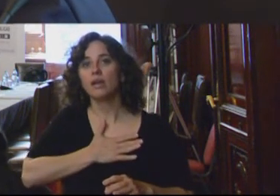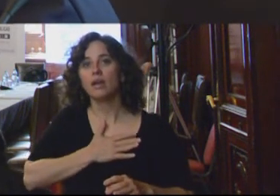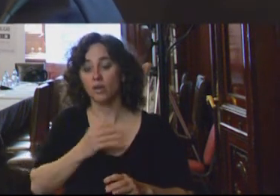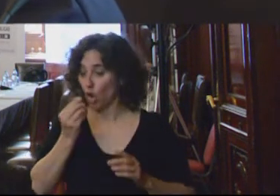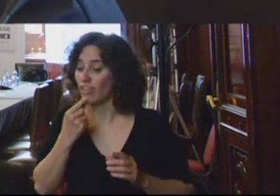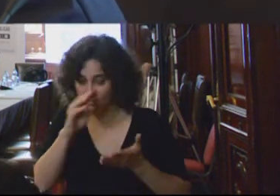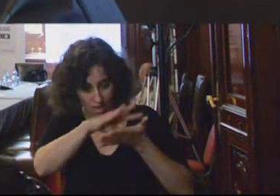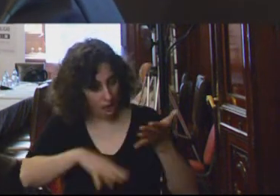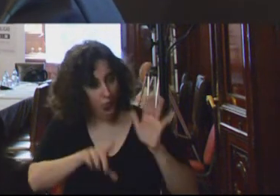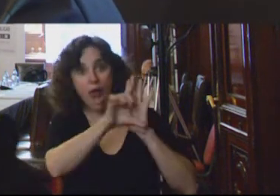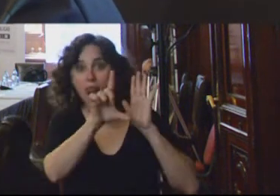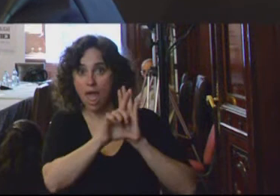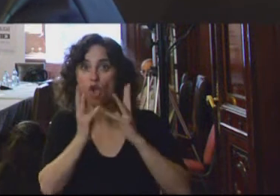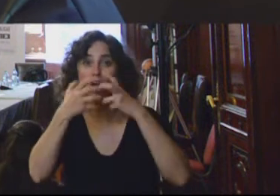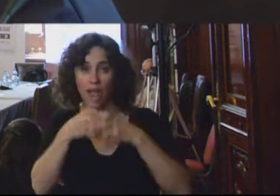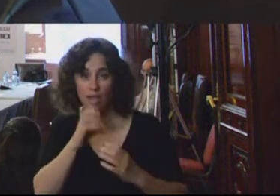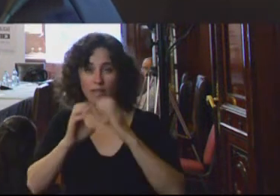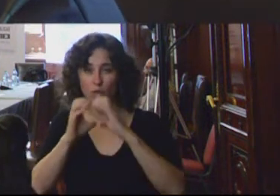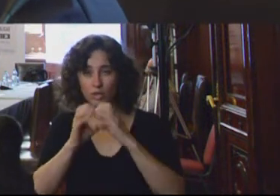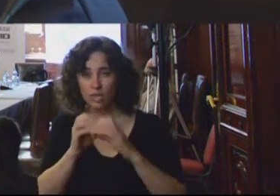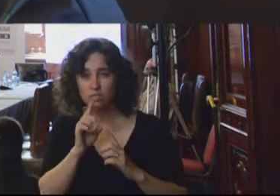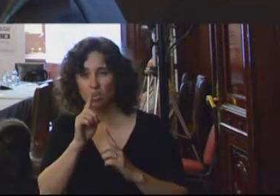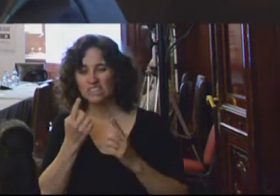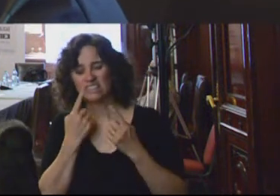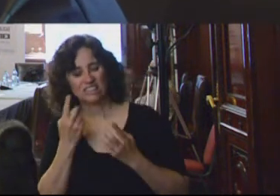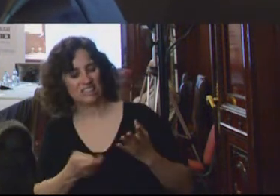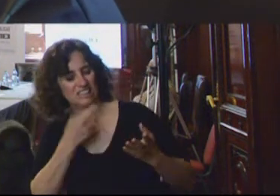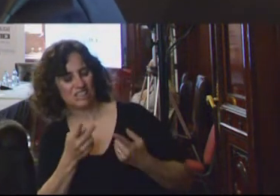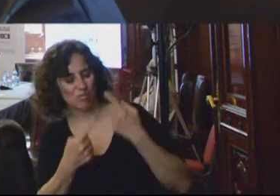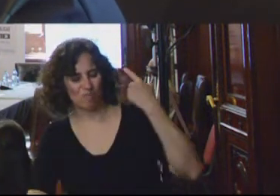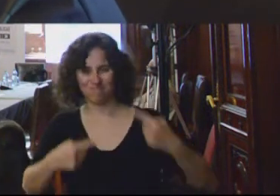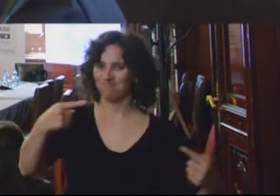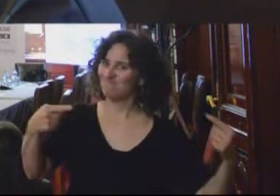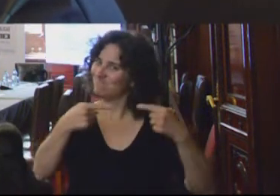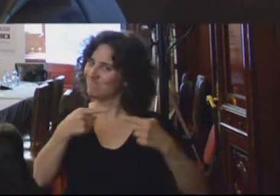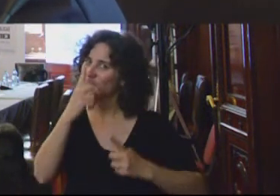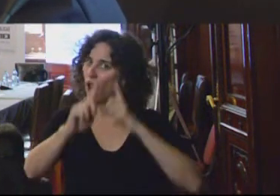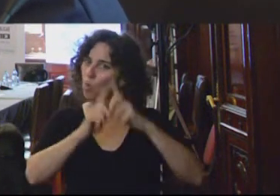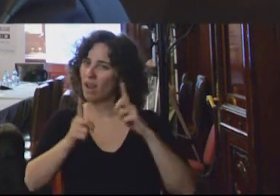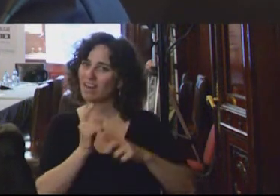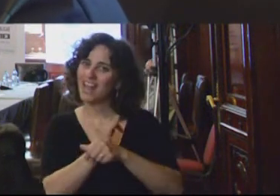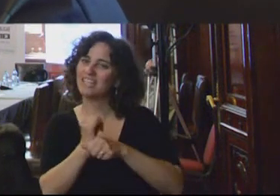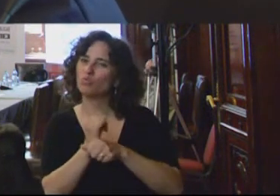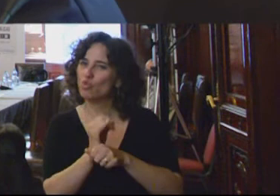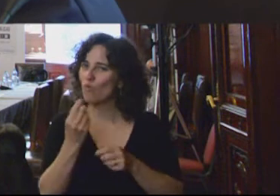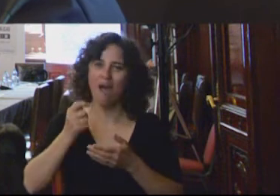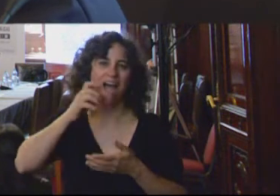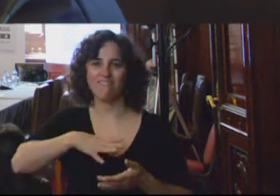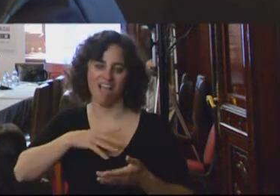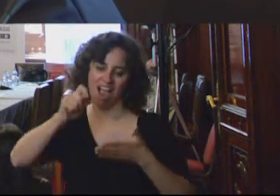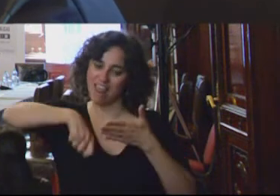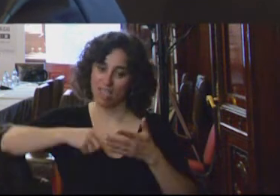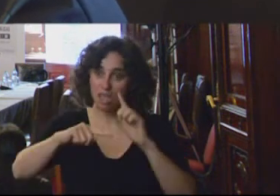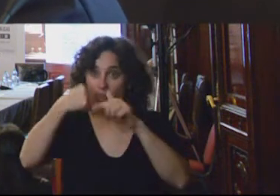contenido de la Ley Orgánica de Comunicación, sus figuras ambiguas, su institucionalidad que no ofrecía garantías y la aplicación que después